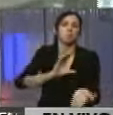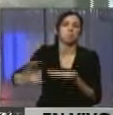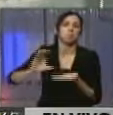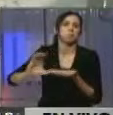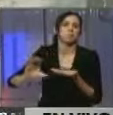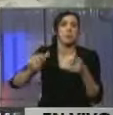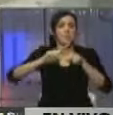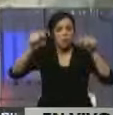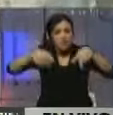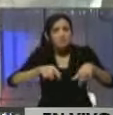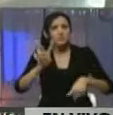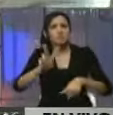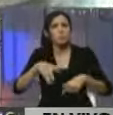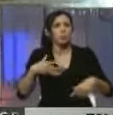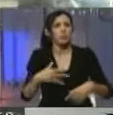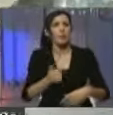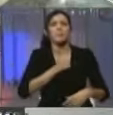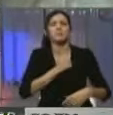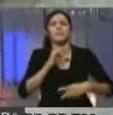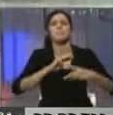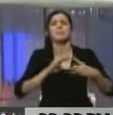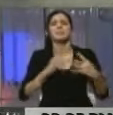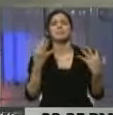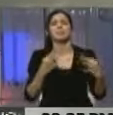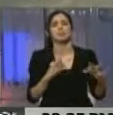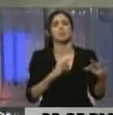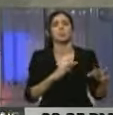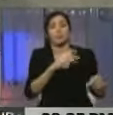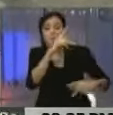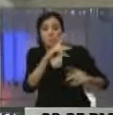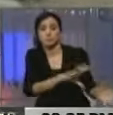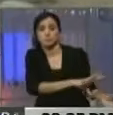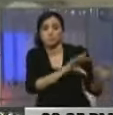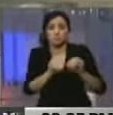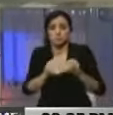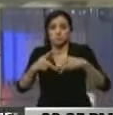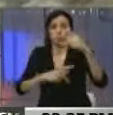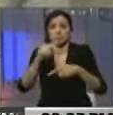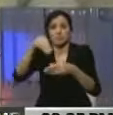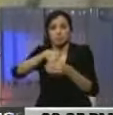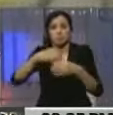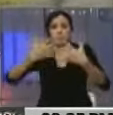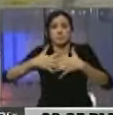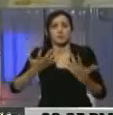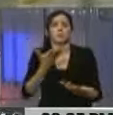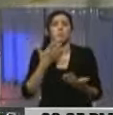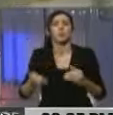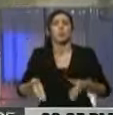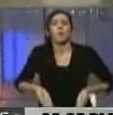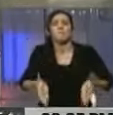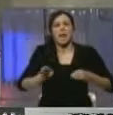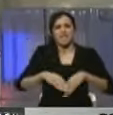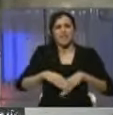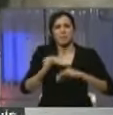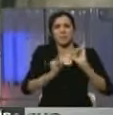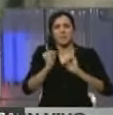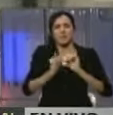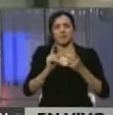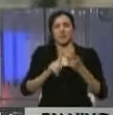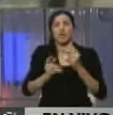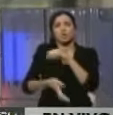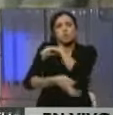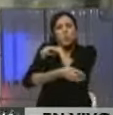aquí, hay que hacer una inversión, que la vamos a hacer, para, bueno, los pañales, las toallas